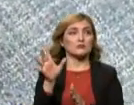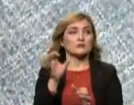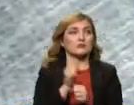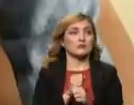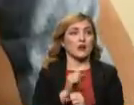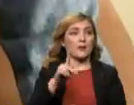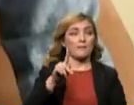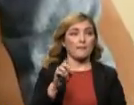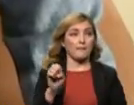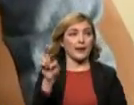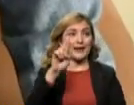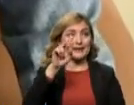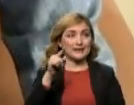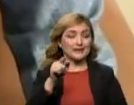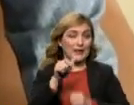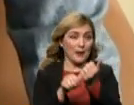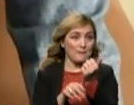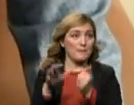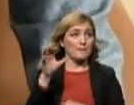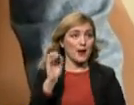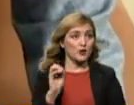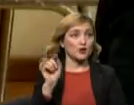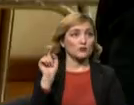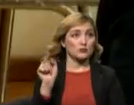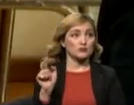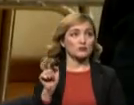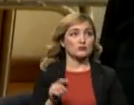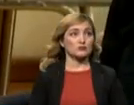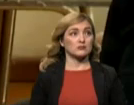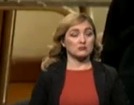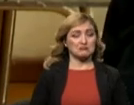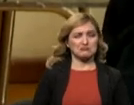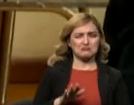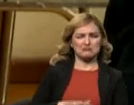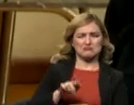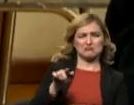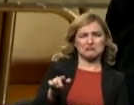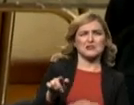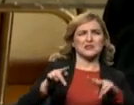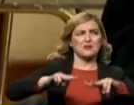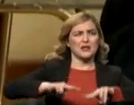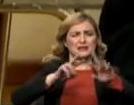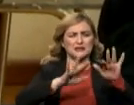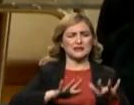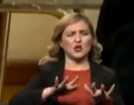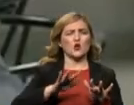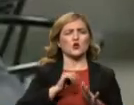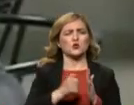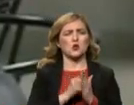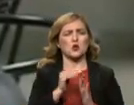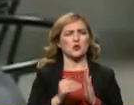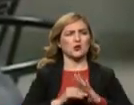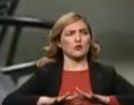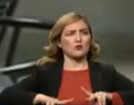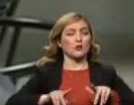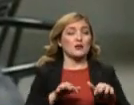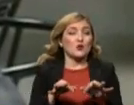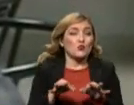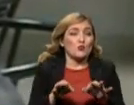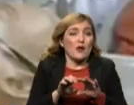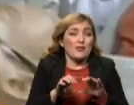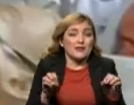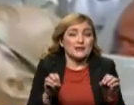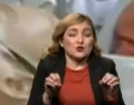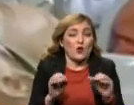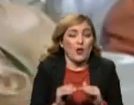Luis Pérez Montesinos, hermano de Hernán Pérez Montesinos, también señalado en este caso por la Secretaría Anticorrupción. Él explica que su título de